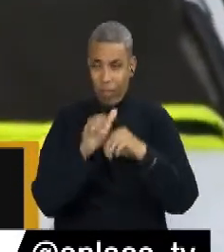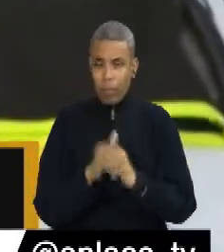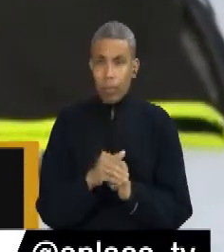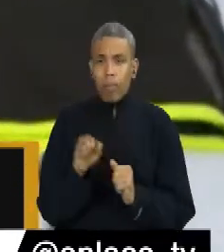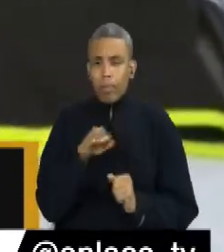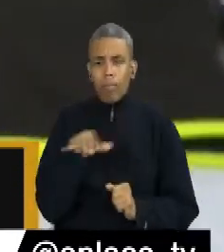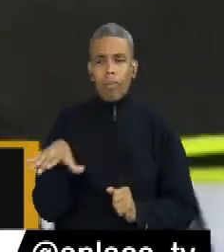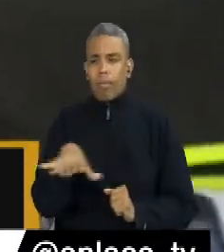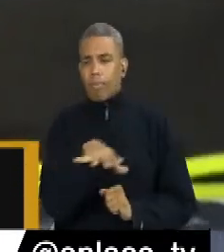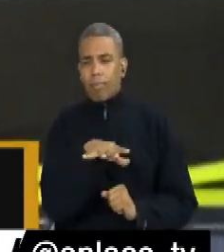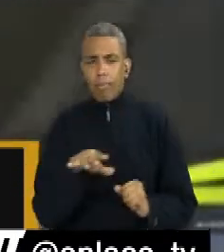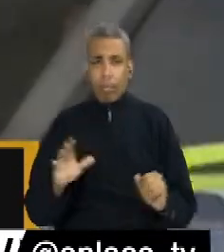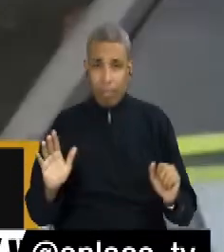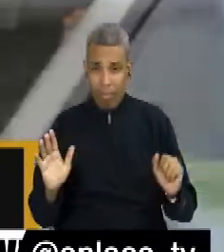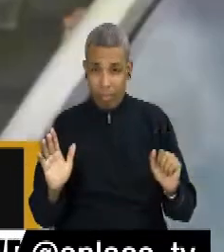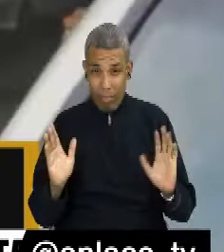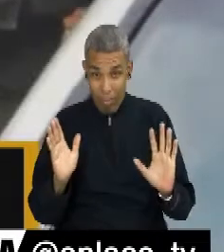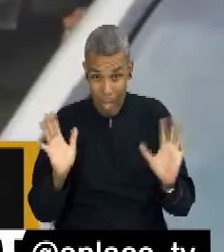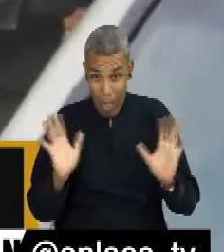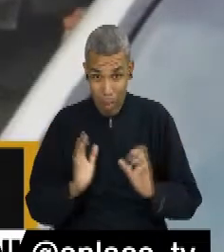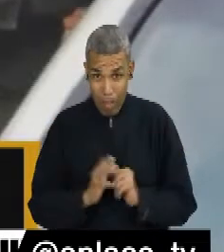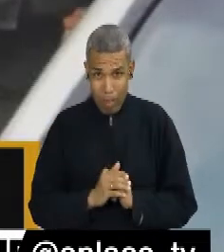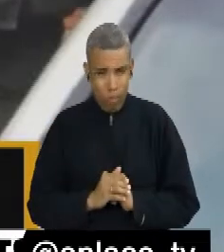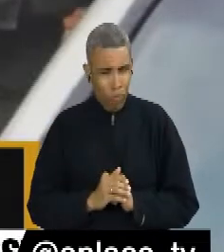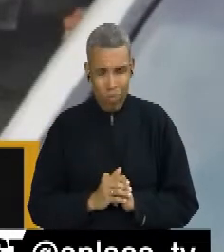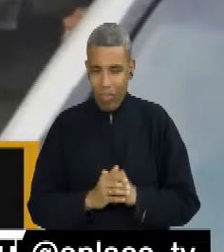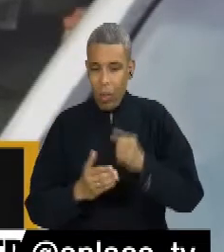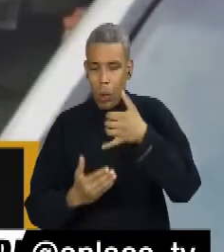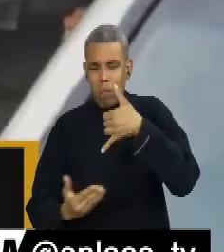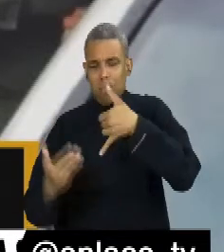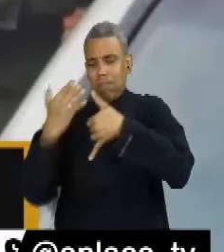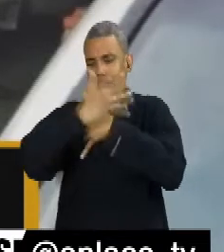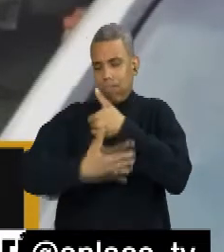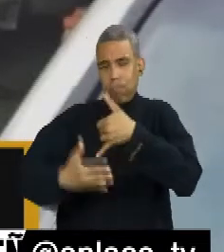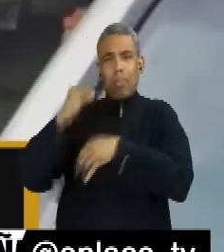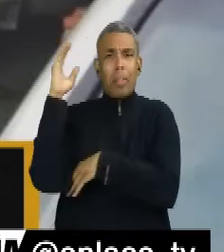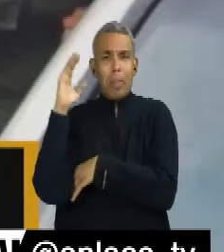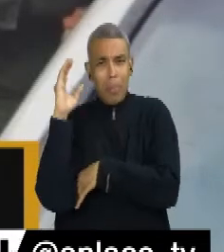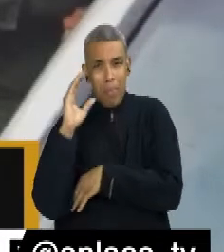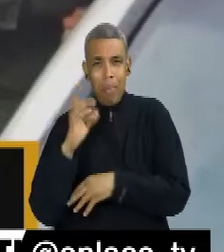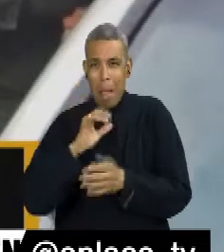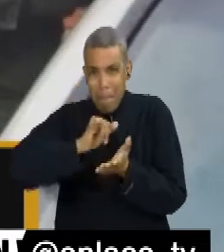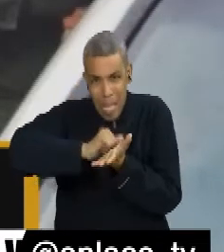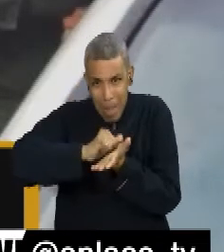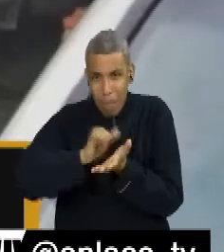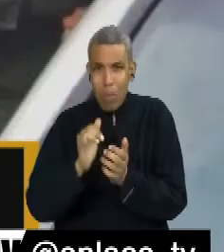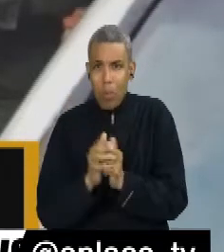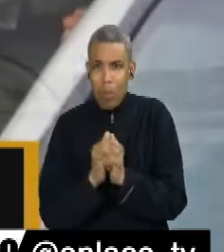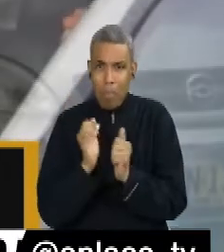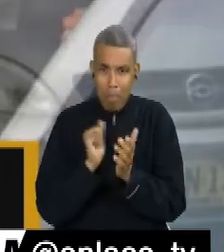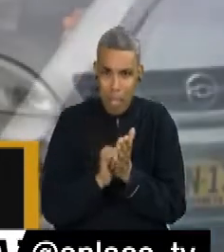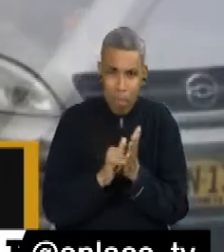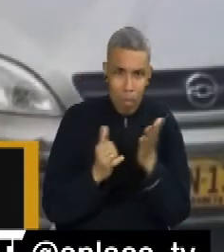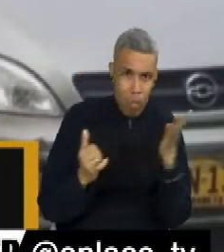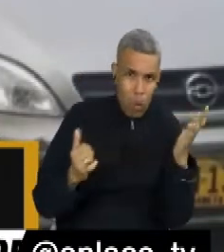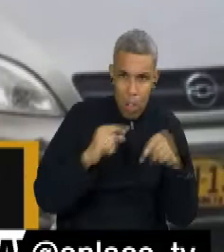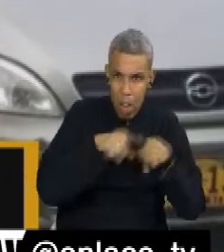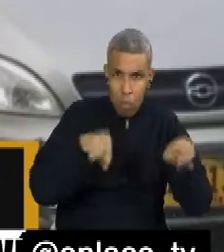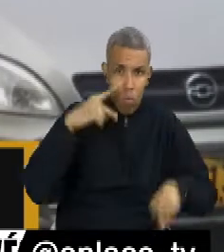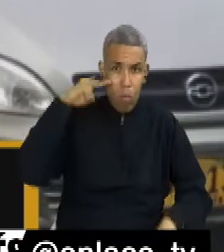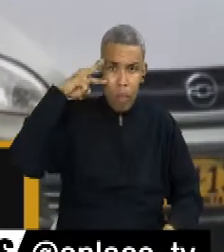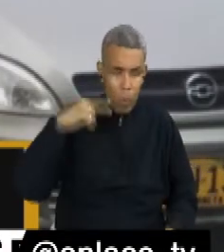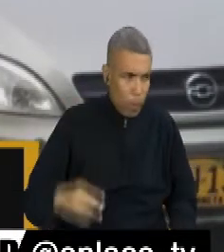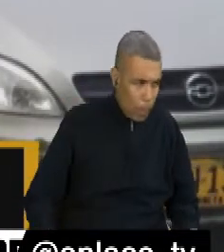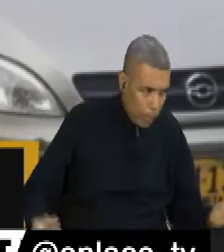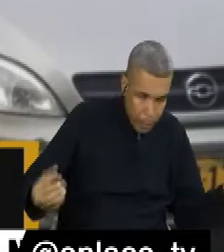que nos hemos dado cuenta que a nivel nacional está siendo mal utilizado o en